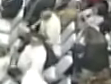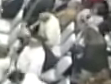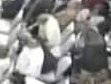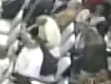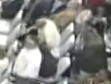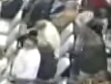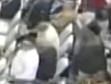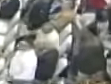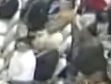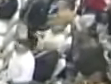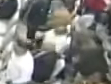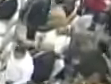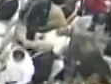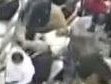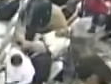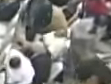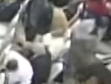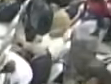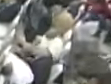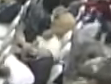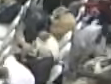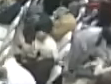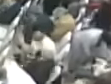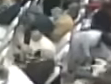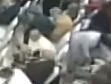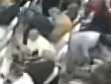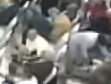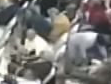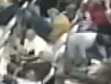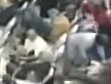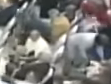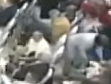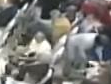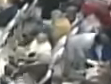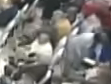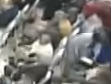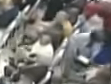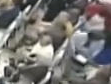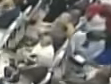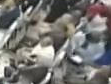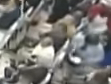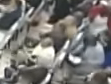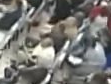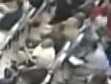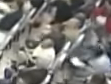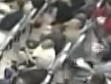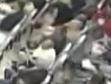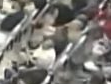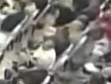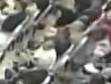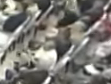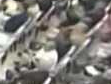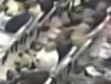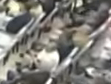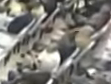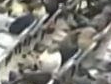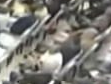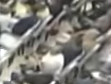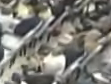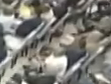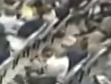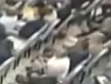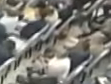la Patria. Ha agradecido el trabajo legislativo a lo largo de estos años, en los últimos